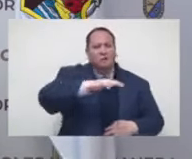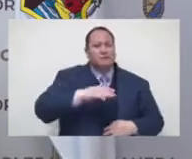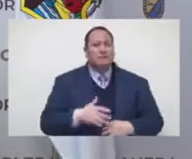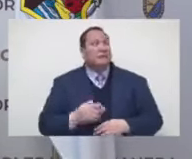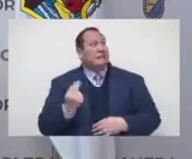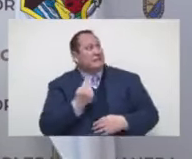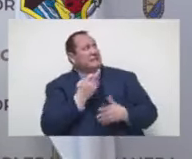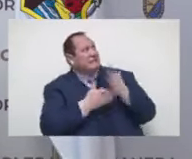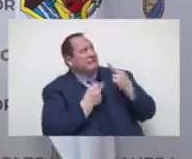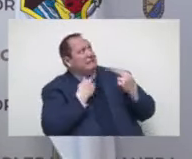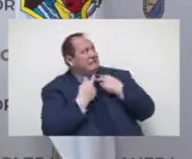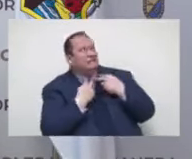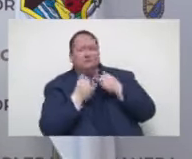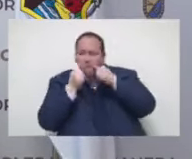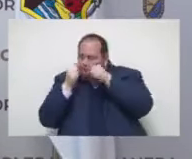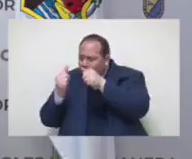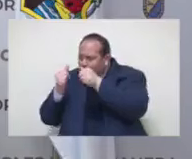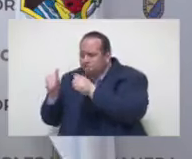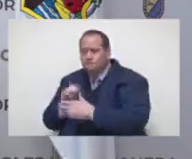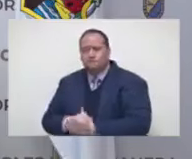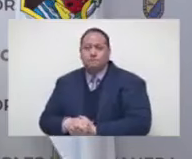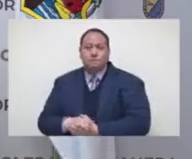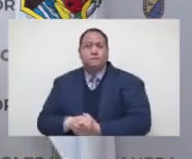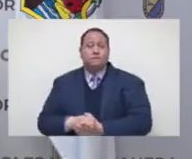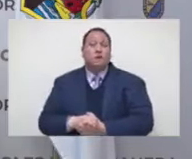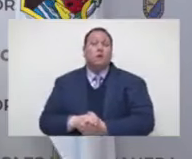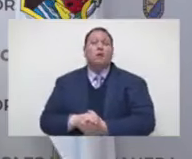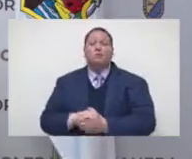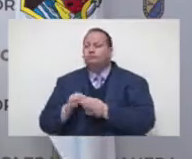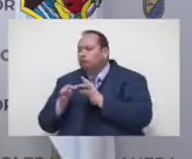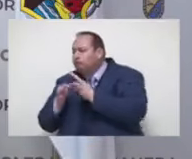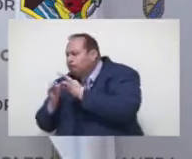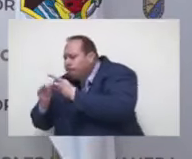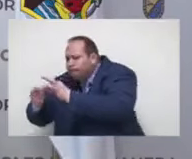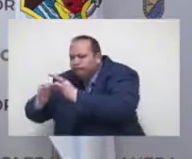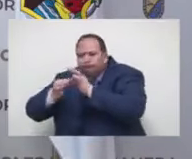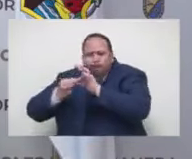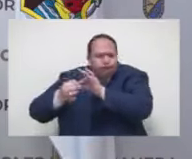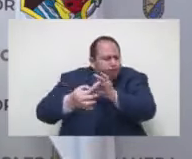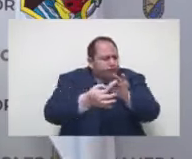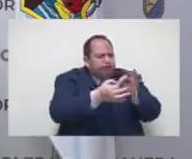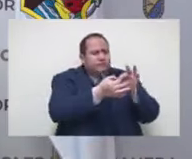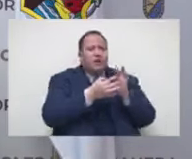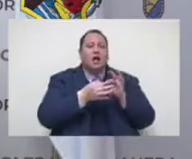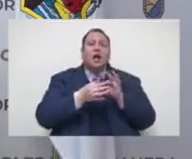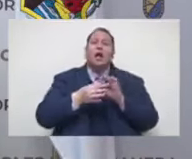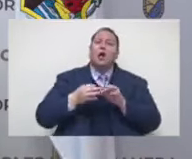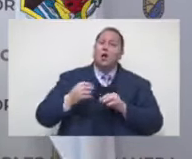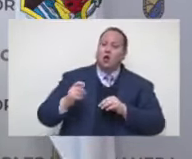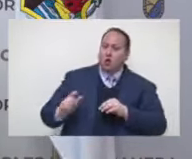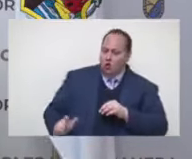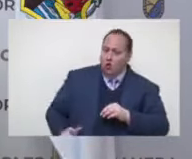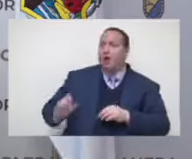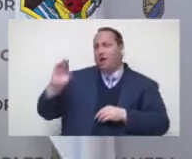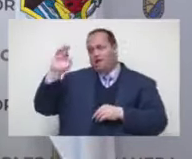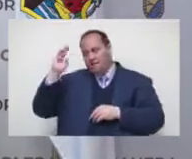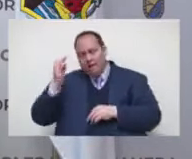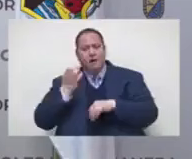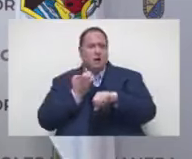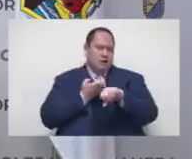las necesidades que se vayan presentando y que existe plena coordinación con todas las autoridades federales, estatales y por